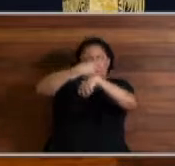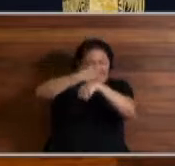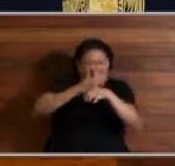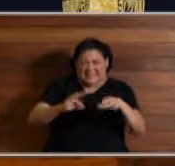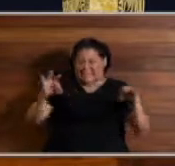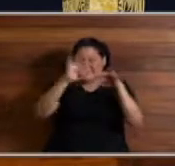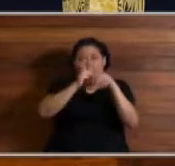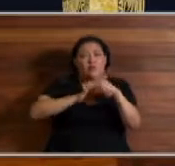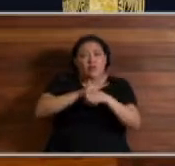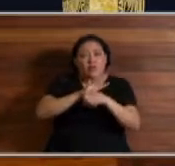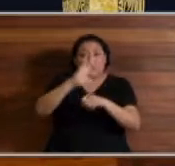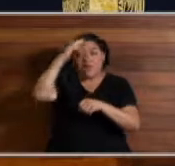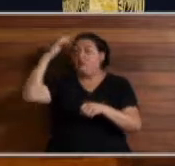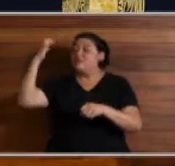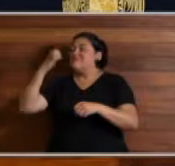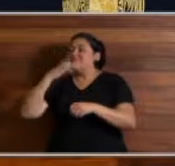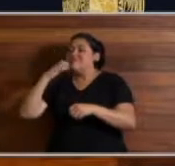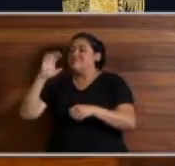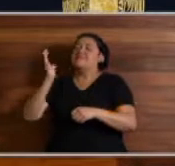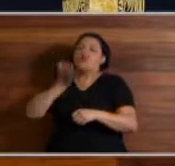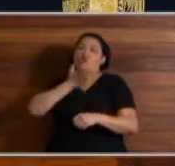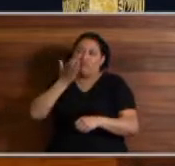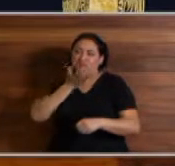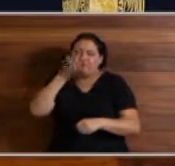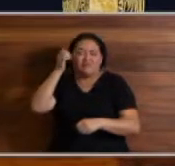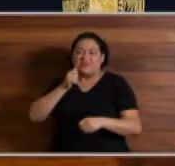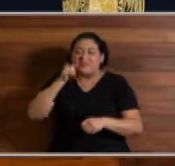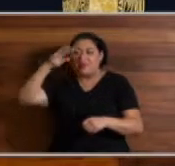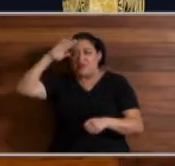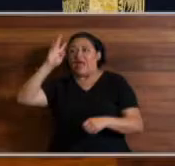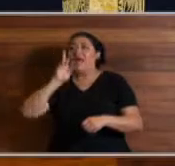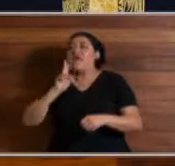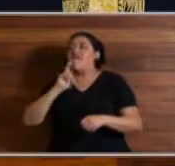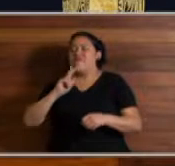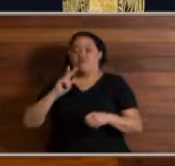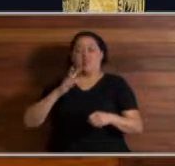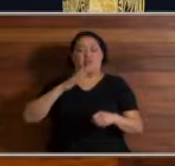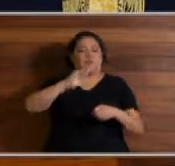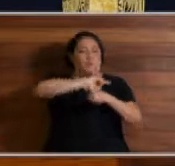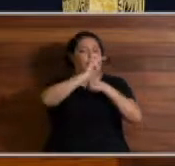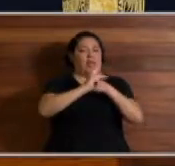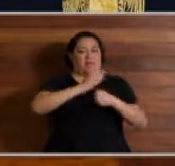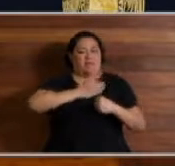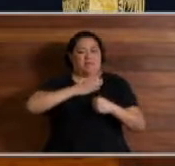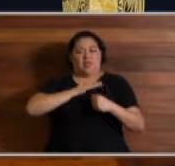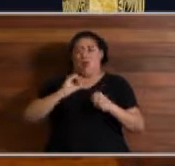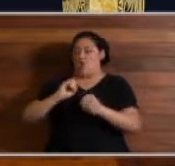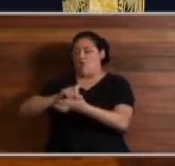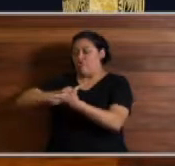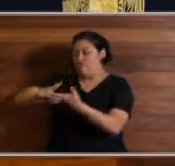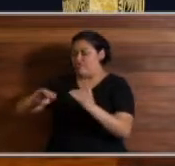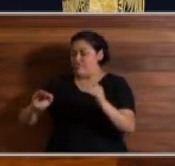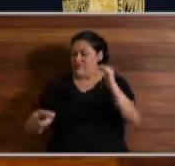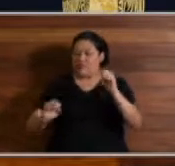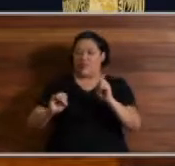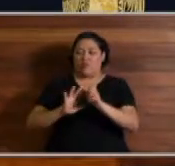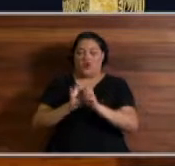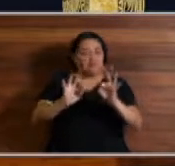la vieja tradición académica sobre la diferencia entre la soberanía y el derecho de excepción,